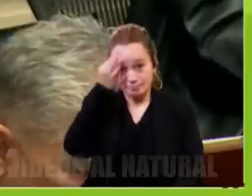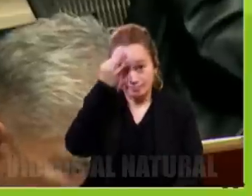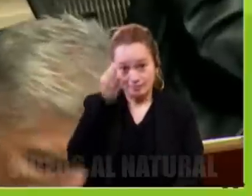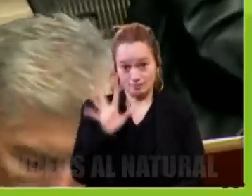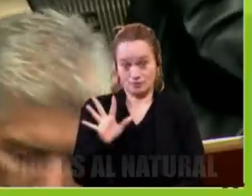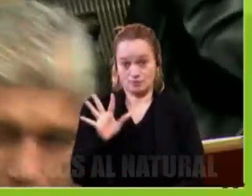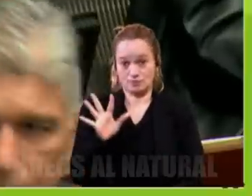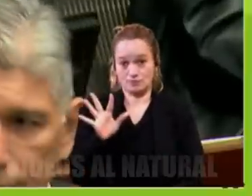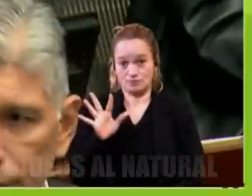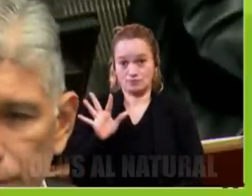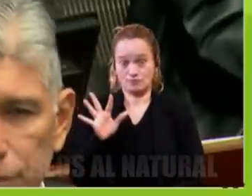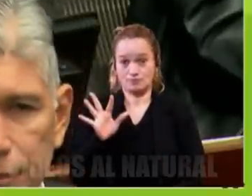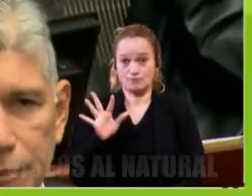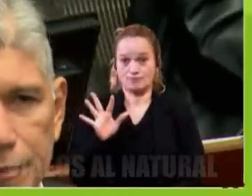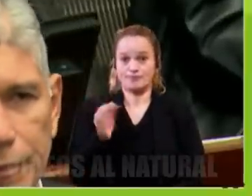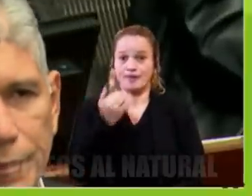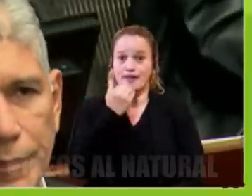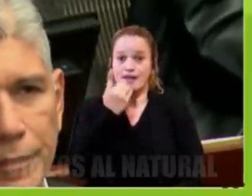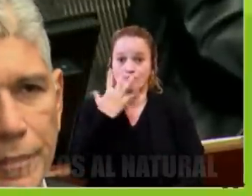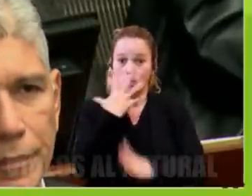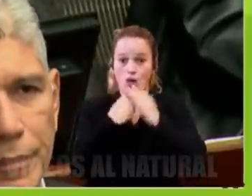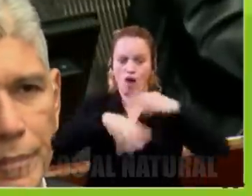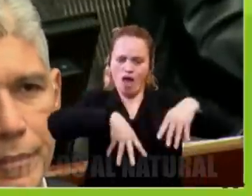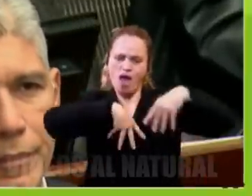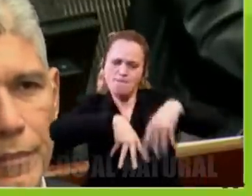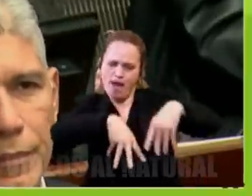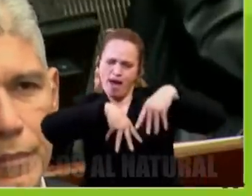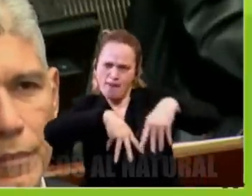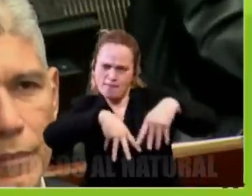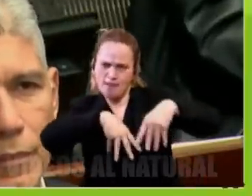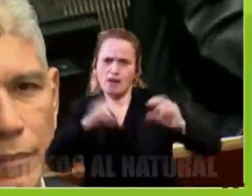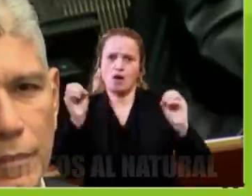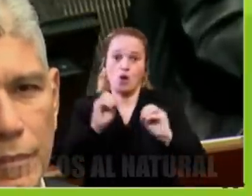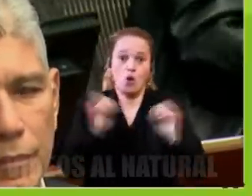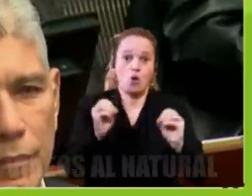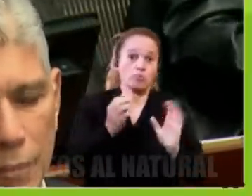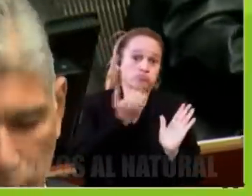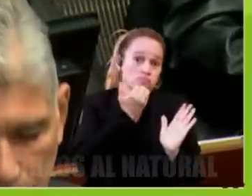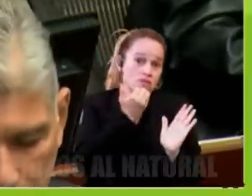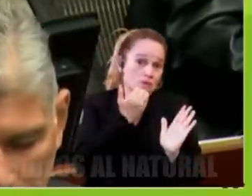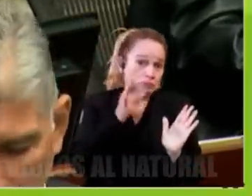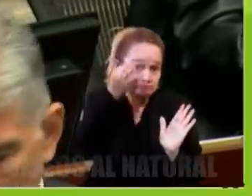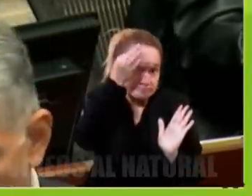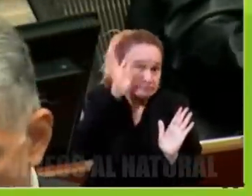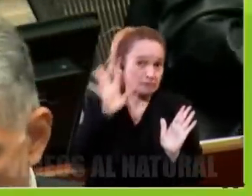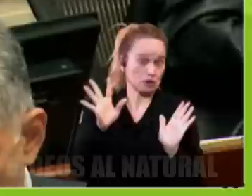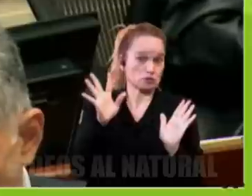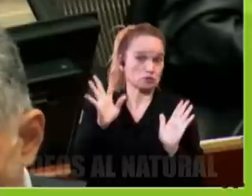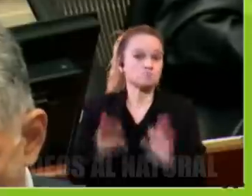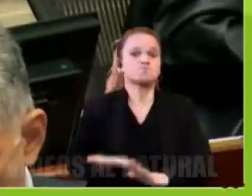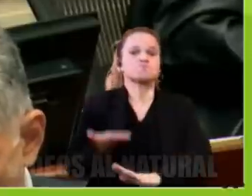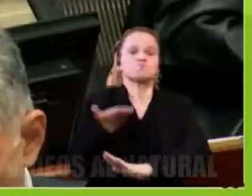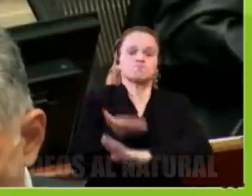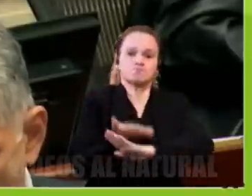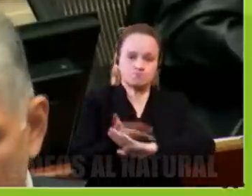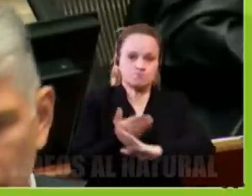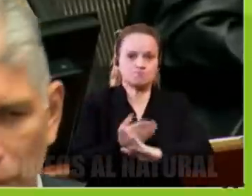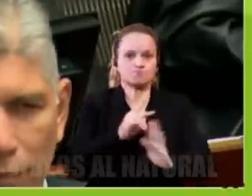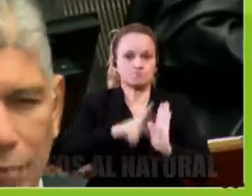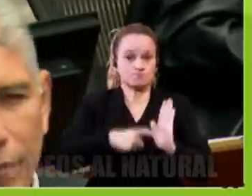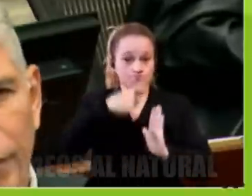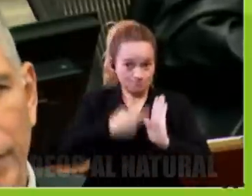seguramente salidas masivas a las calles o en su defecto la posibilidad de generar y plantear